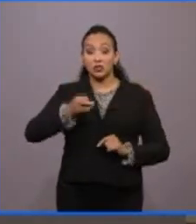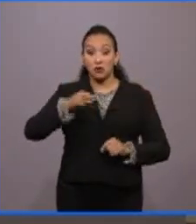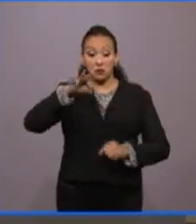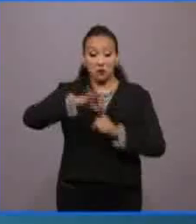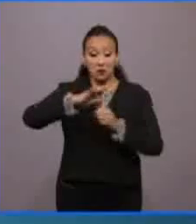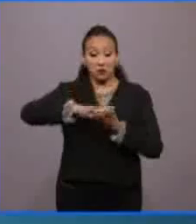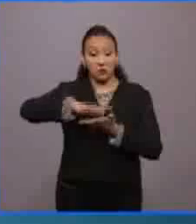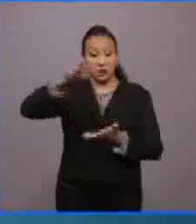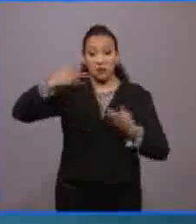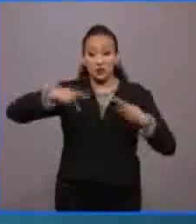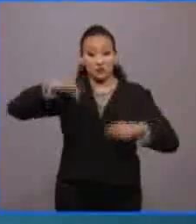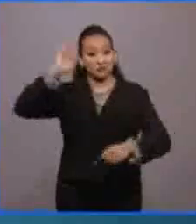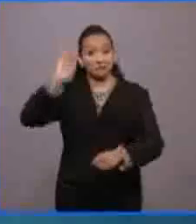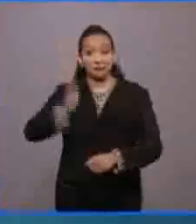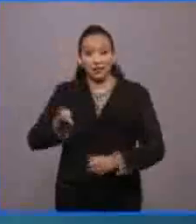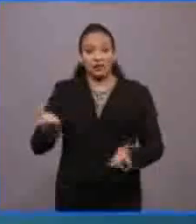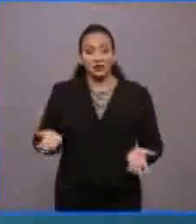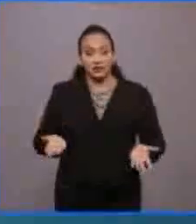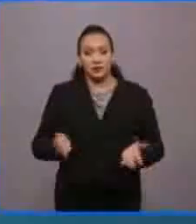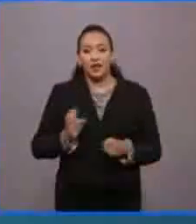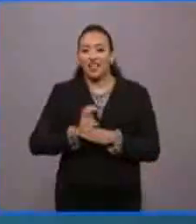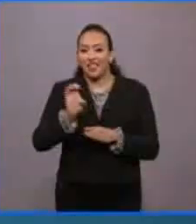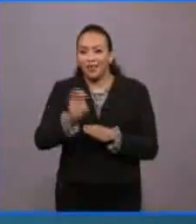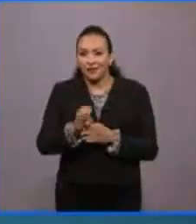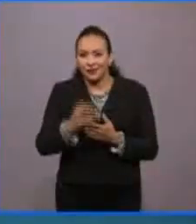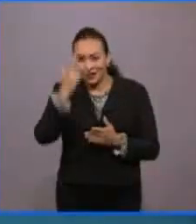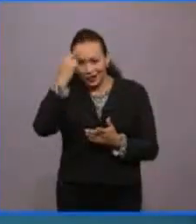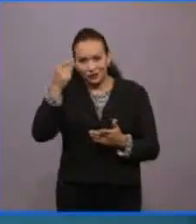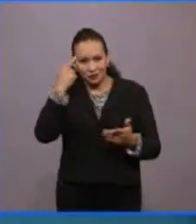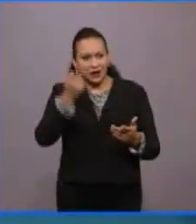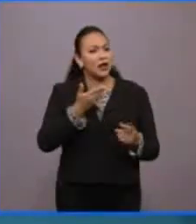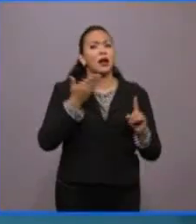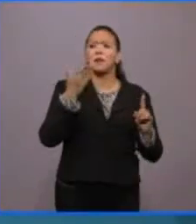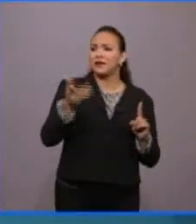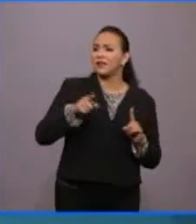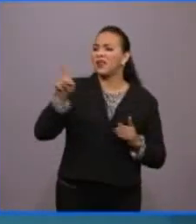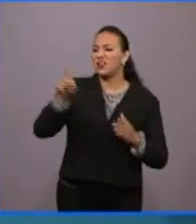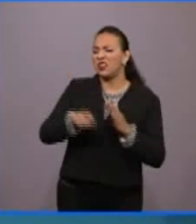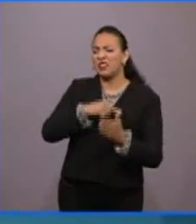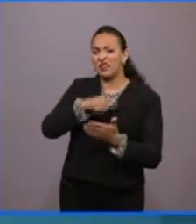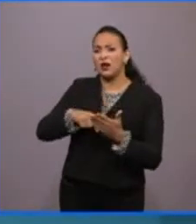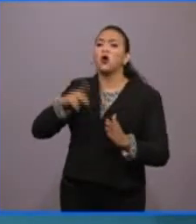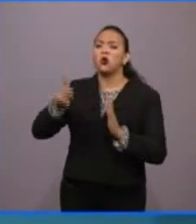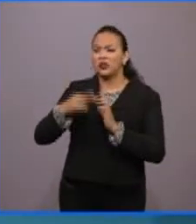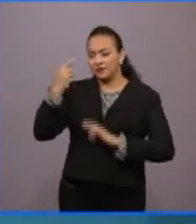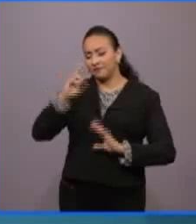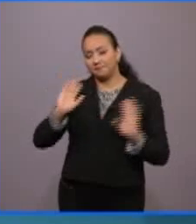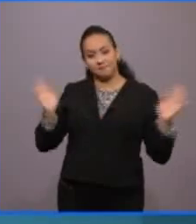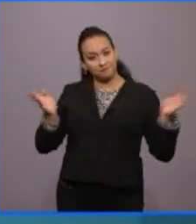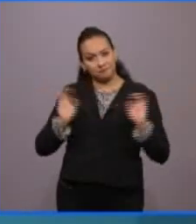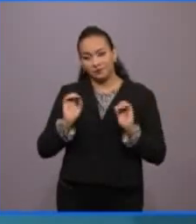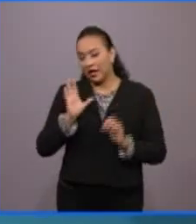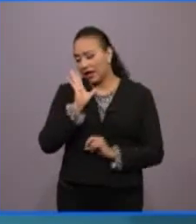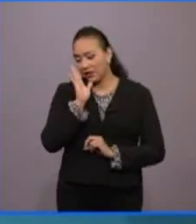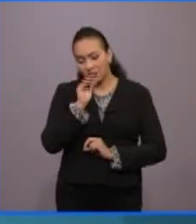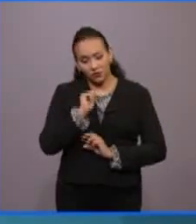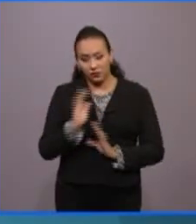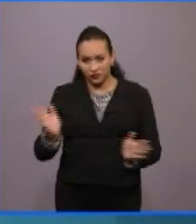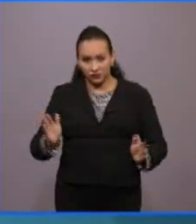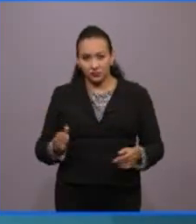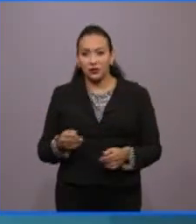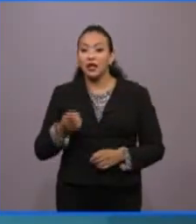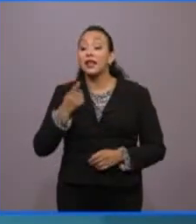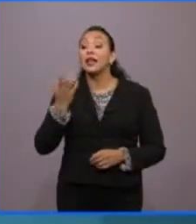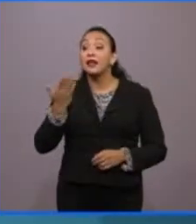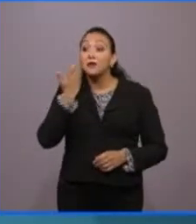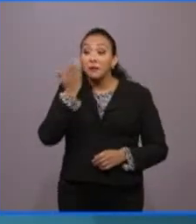mayoría calificada, por lo que no existe base normativa para exigir a la autoridad responsable, en este caso al Senado, dar a conocer